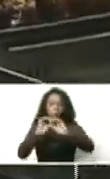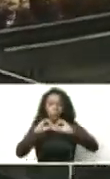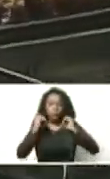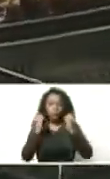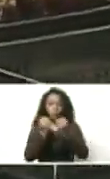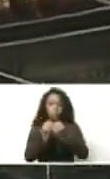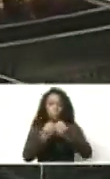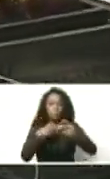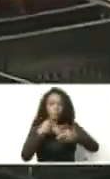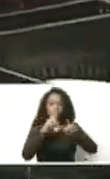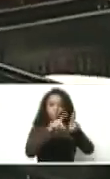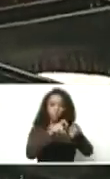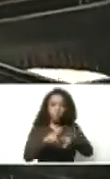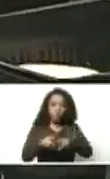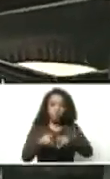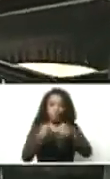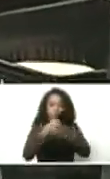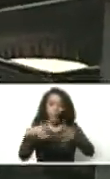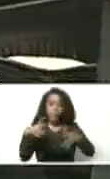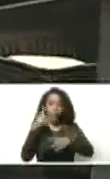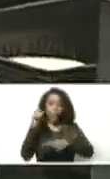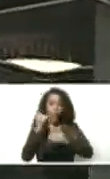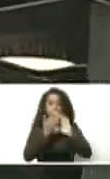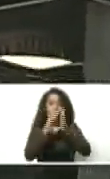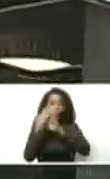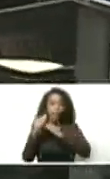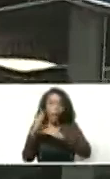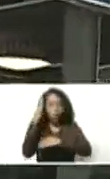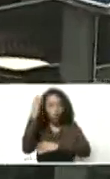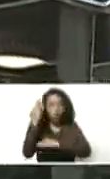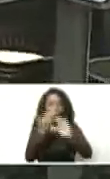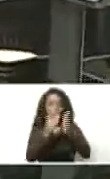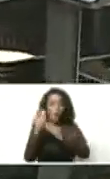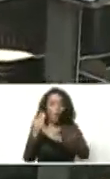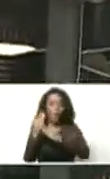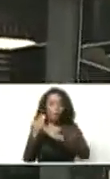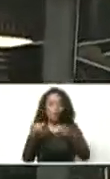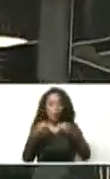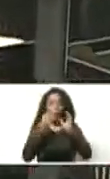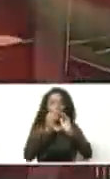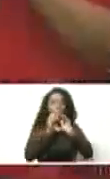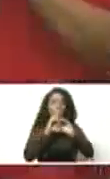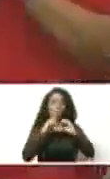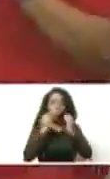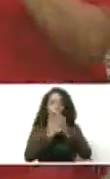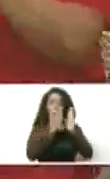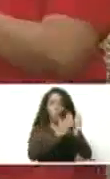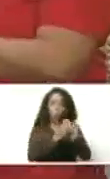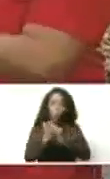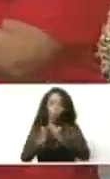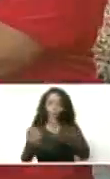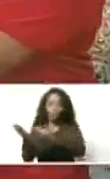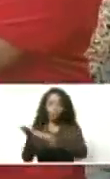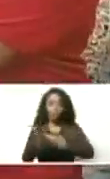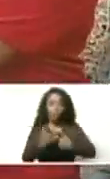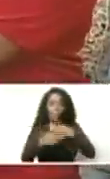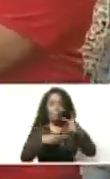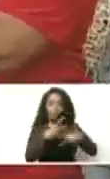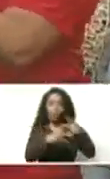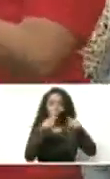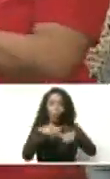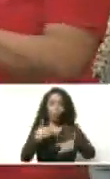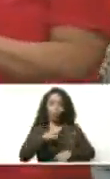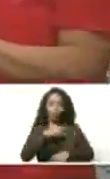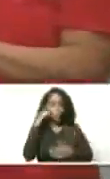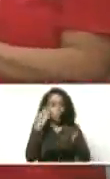los productores en el campo como REPLA y en las comunas, consejos comunales, las comunas organizadas que reciben la producción. Hoy le estamos mostrando